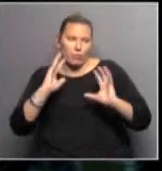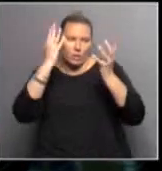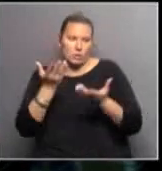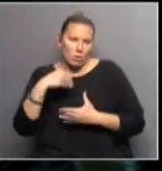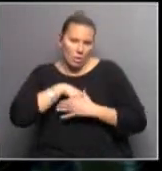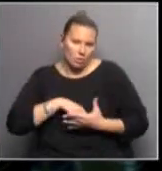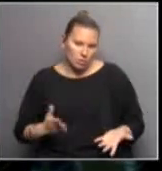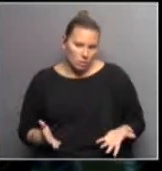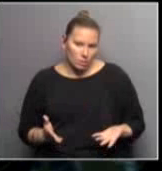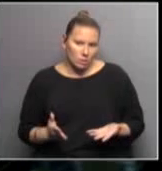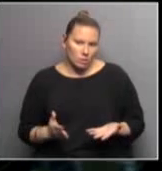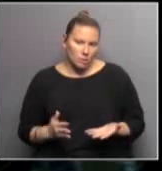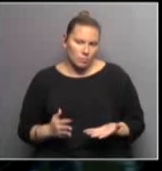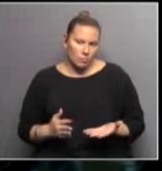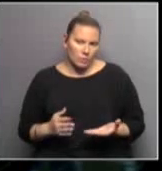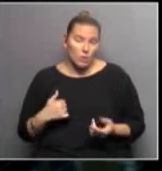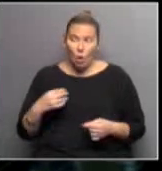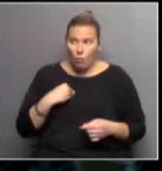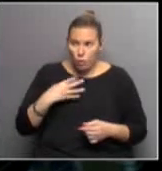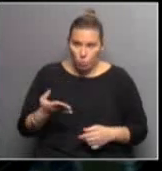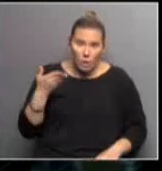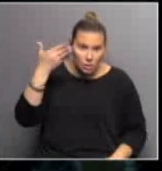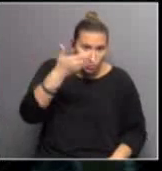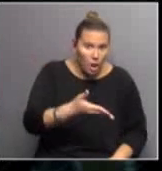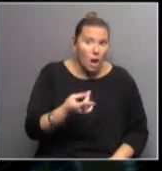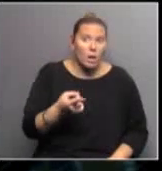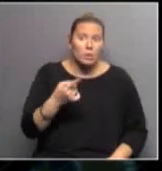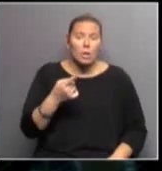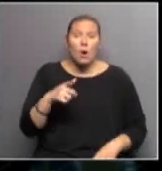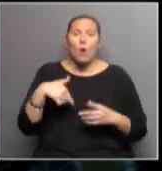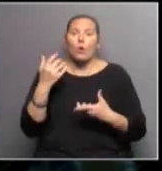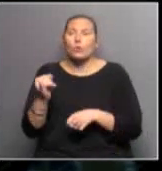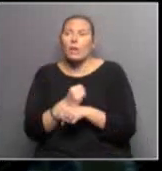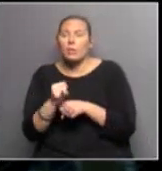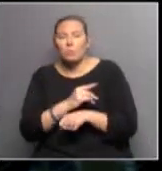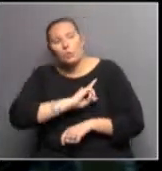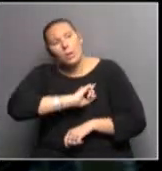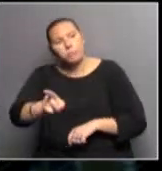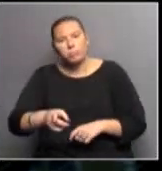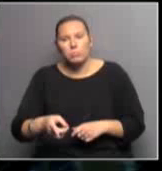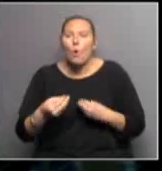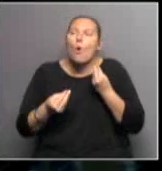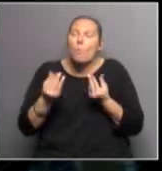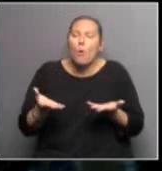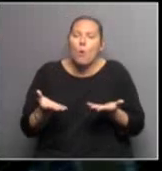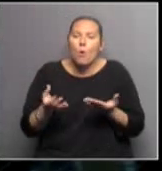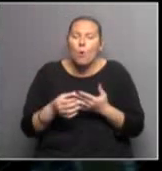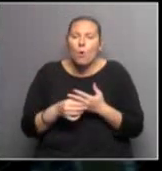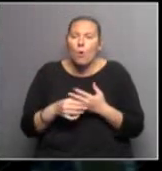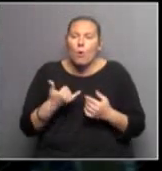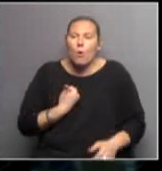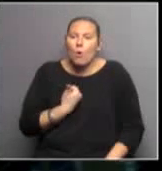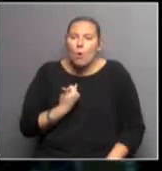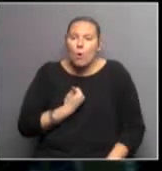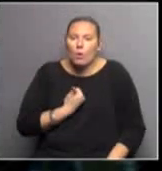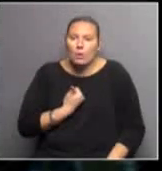violencia. O sea, ellos van en forma voluntaria, los derivan de otras instituciones. ¿Cómo es? Bueno,